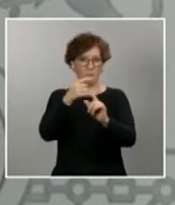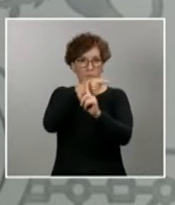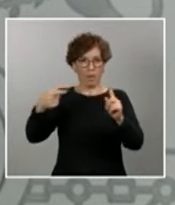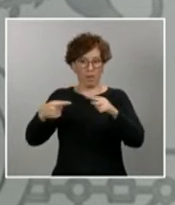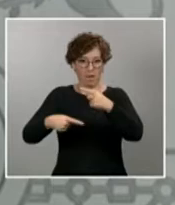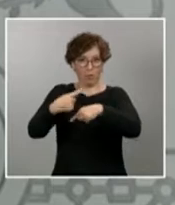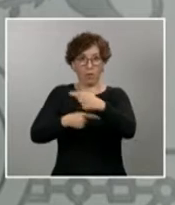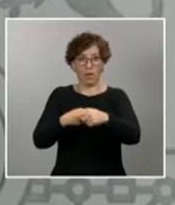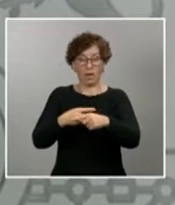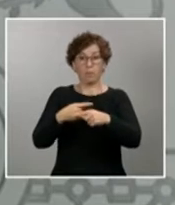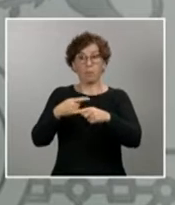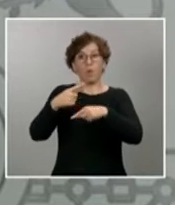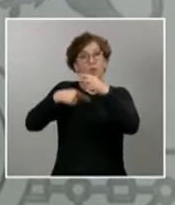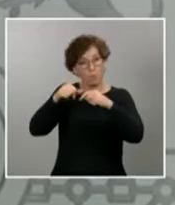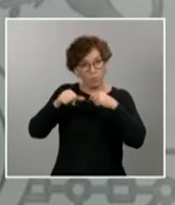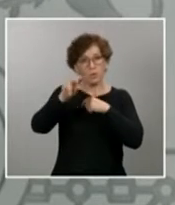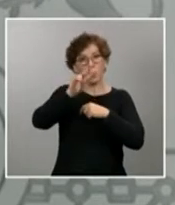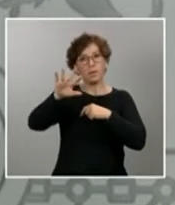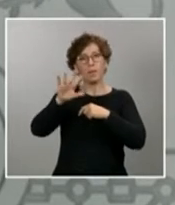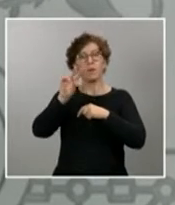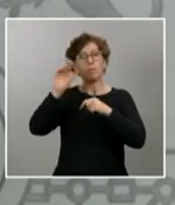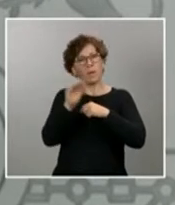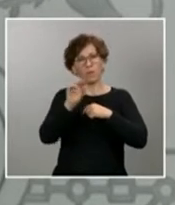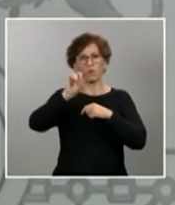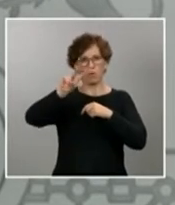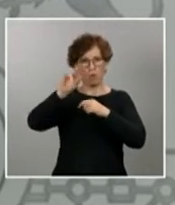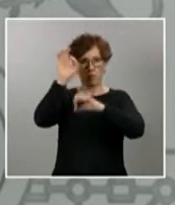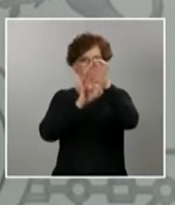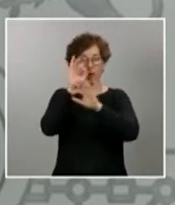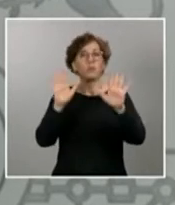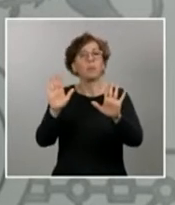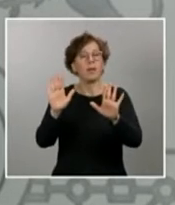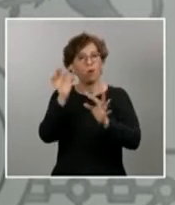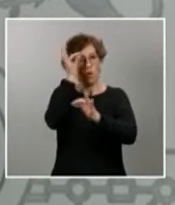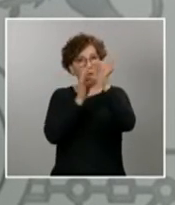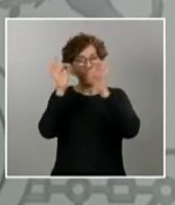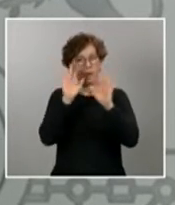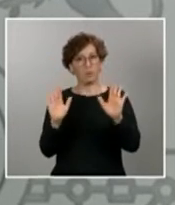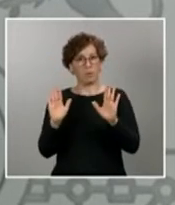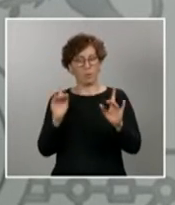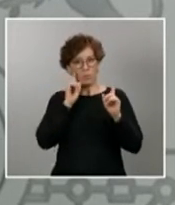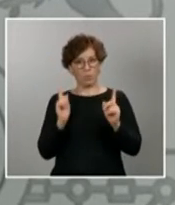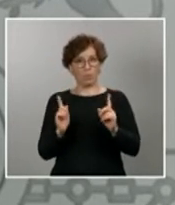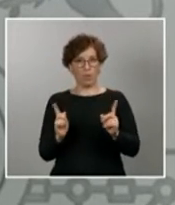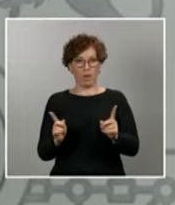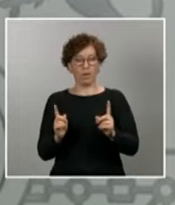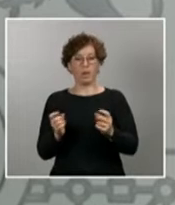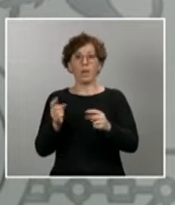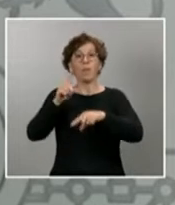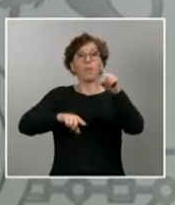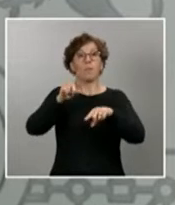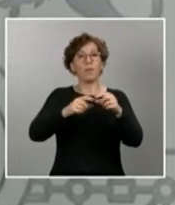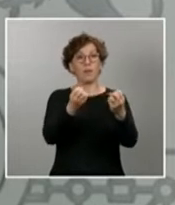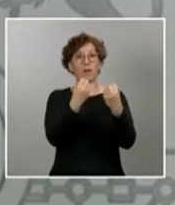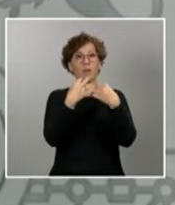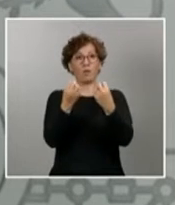de un 12%. Estos datos hay que tomarlos con muchísima cautela. Tenemos que ir consolidando la información según nos va llegando estos últimos